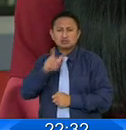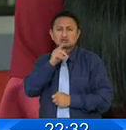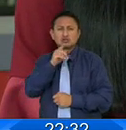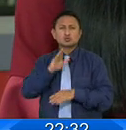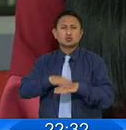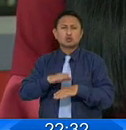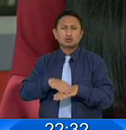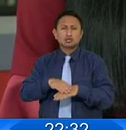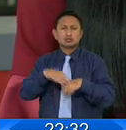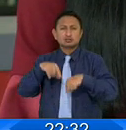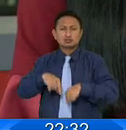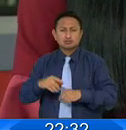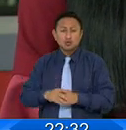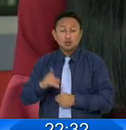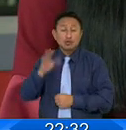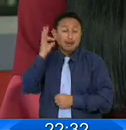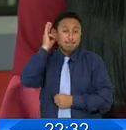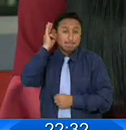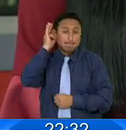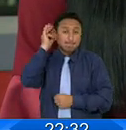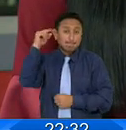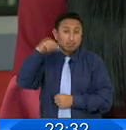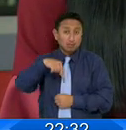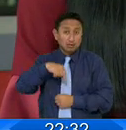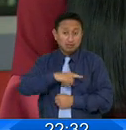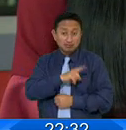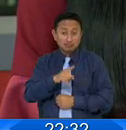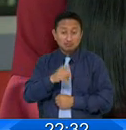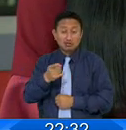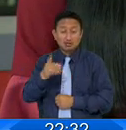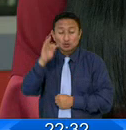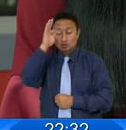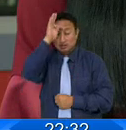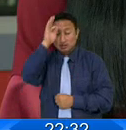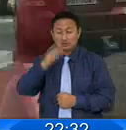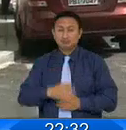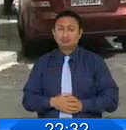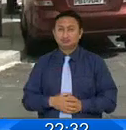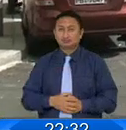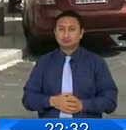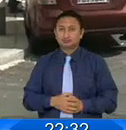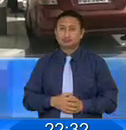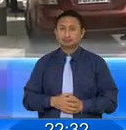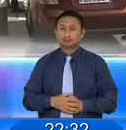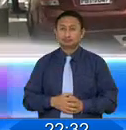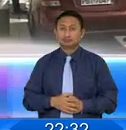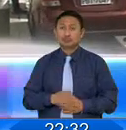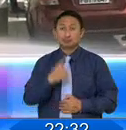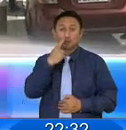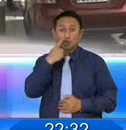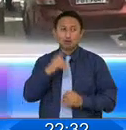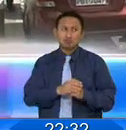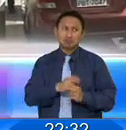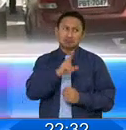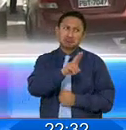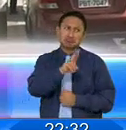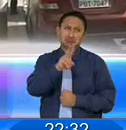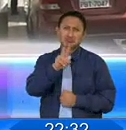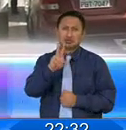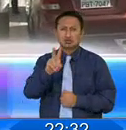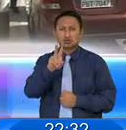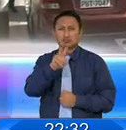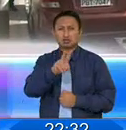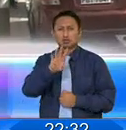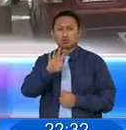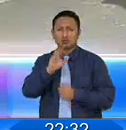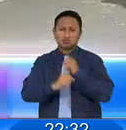la identidad de una mujer que lo llevó a una casa de salud. Un hombre de entre 22 y 24 años de